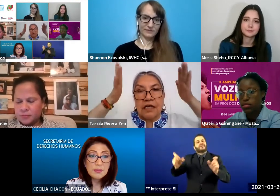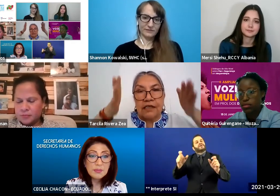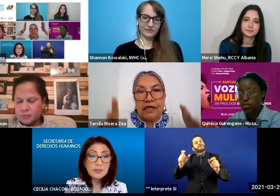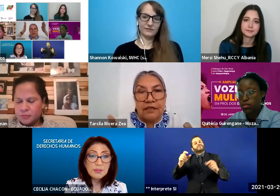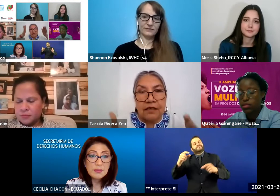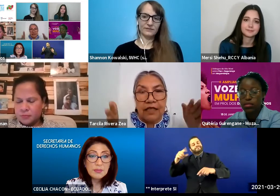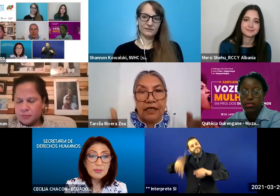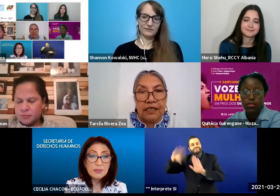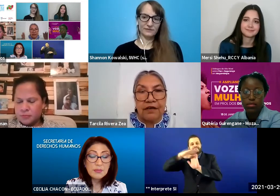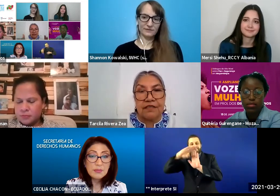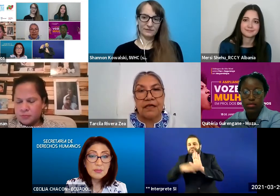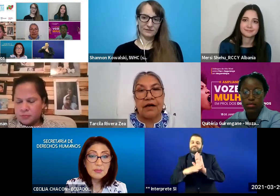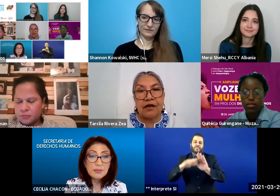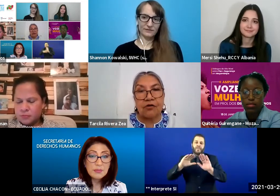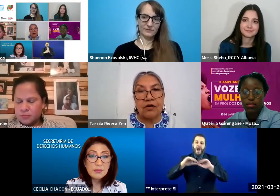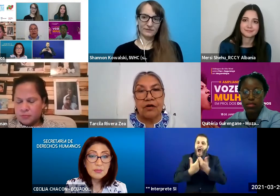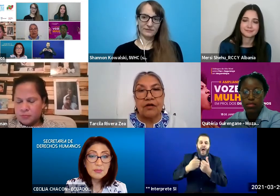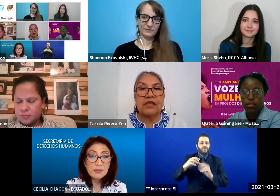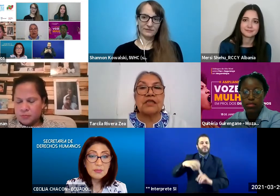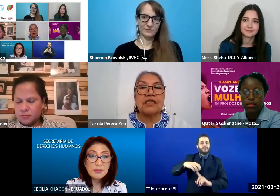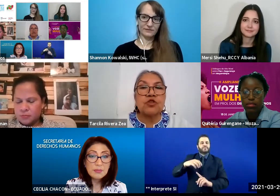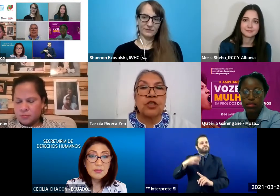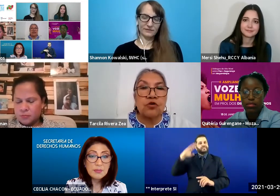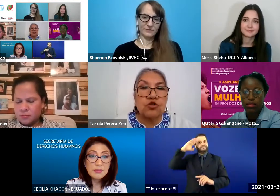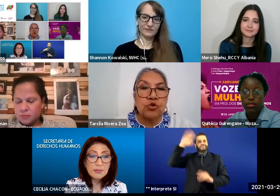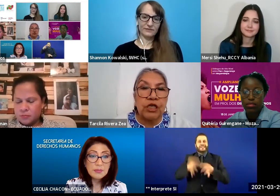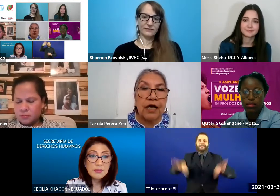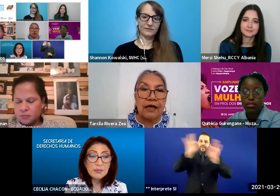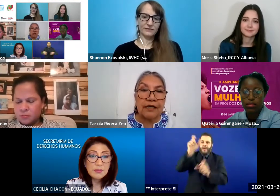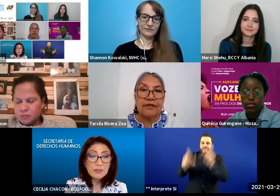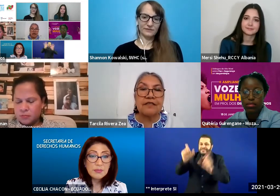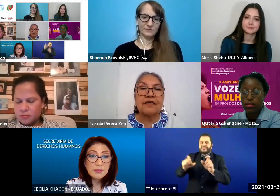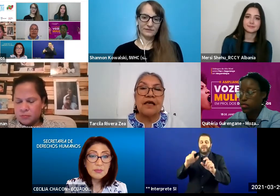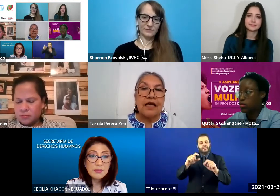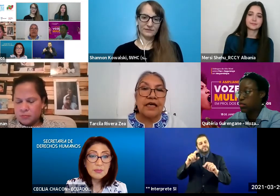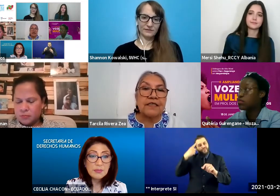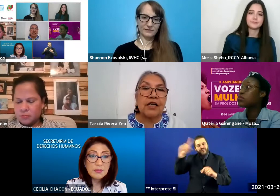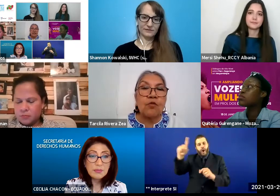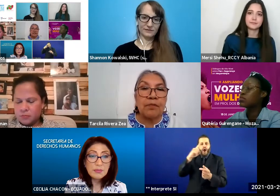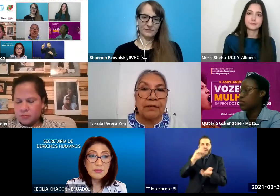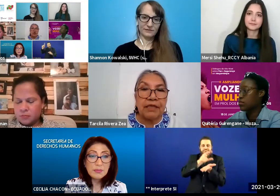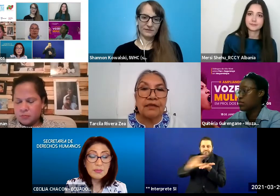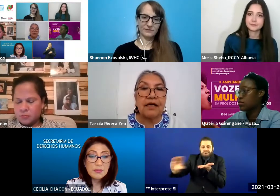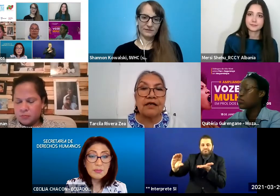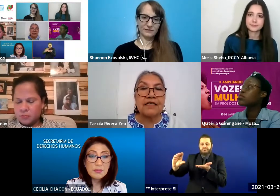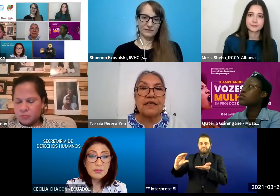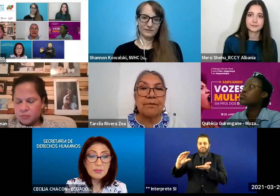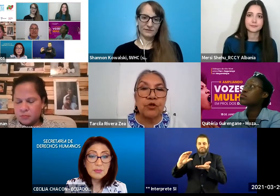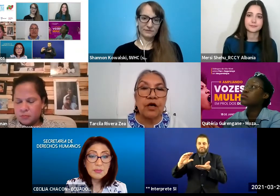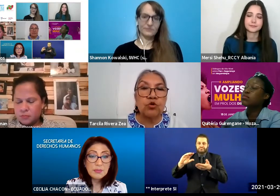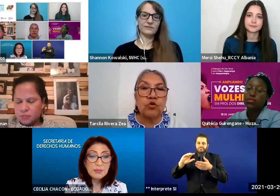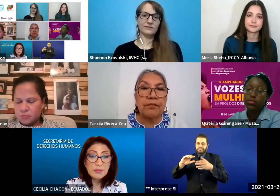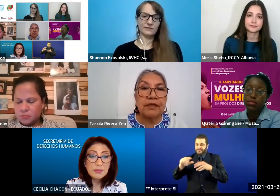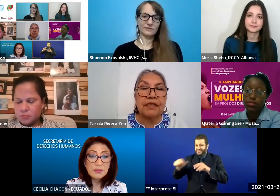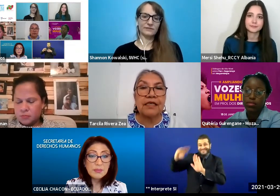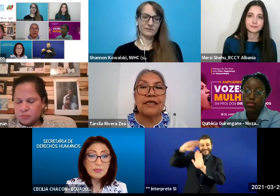las agendas de arriba hacia abajo. Tenemos que construir agendas que se complementan, que se